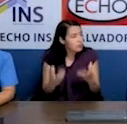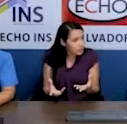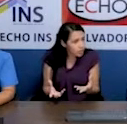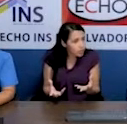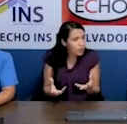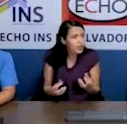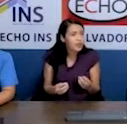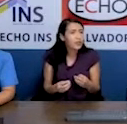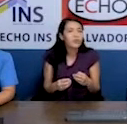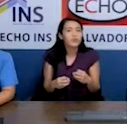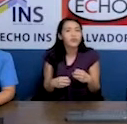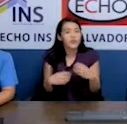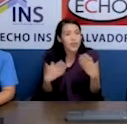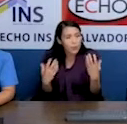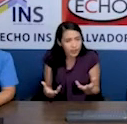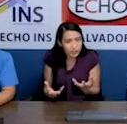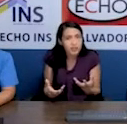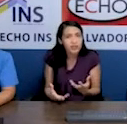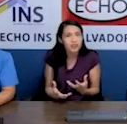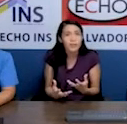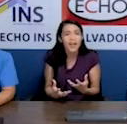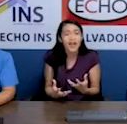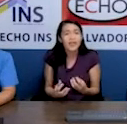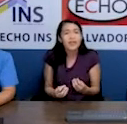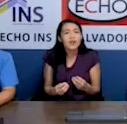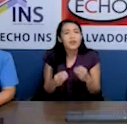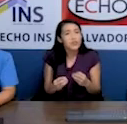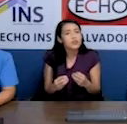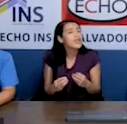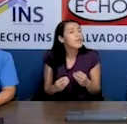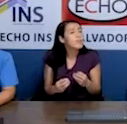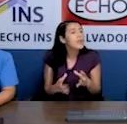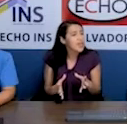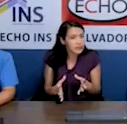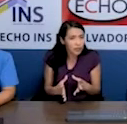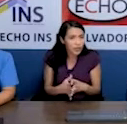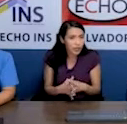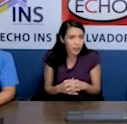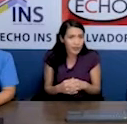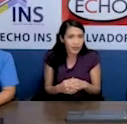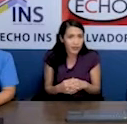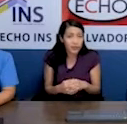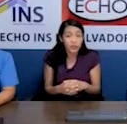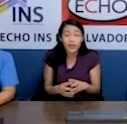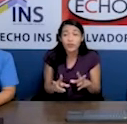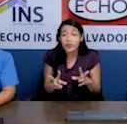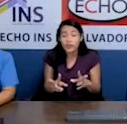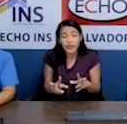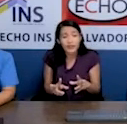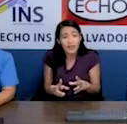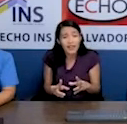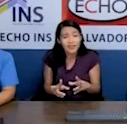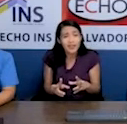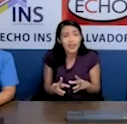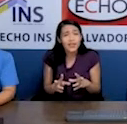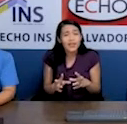solo la disfunción de un órgano, no solo la progresión de enfermedad constituye una emergencia en cuidados paliativos, sino que hay otras